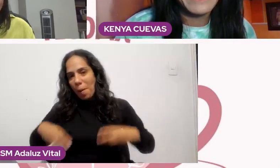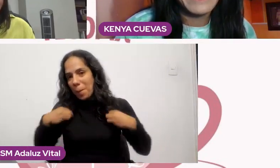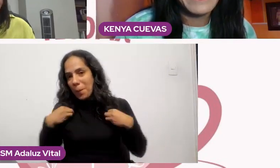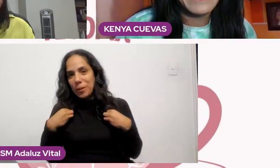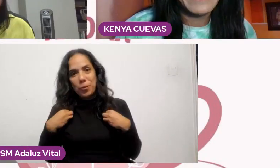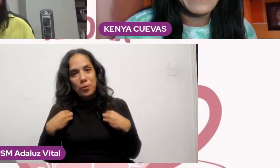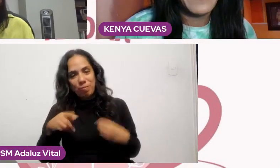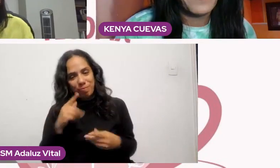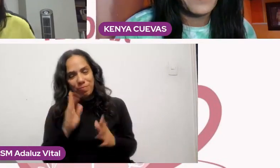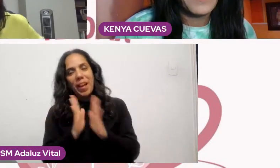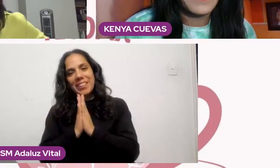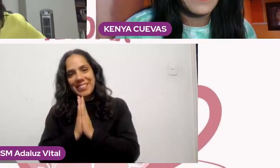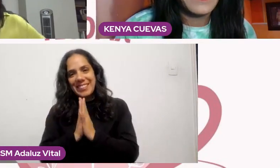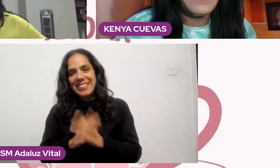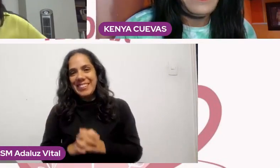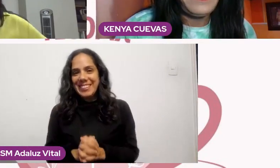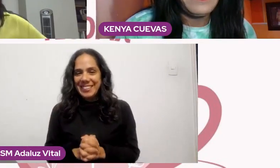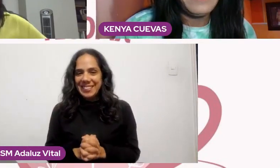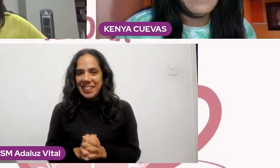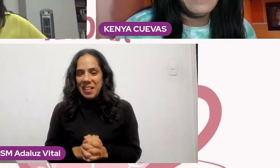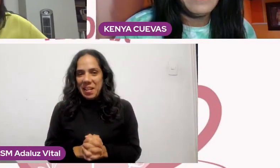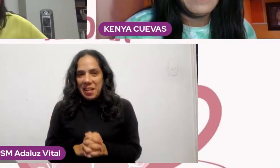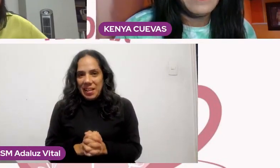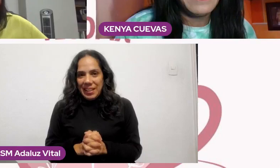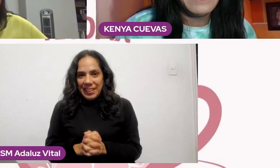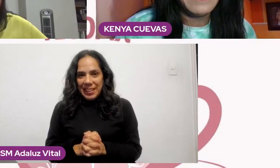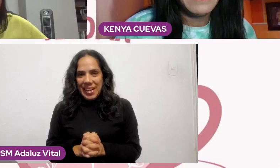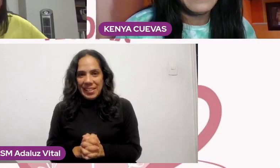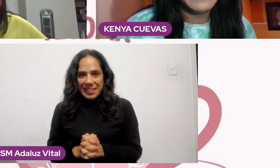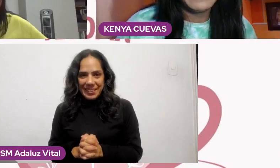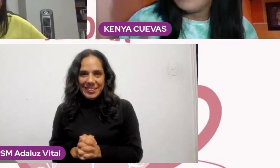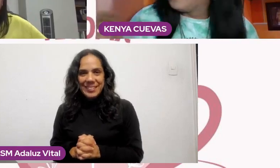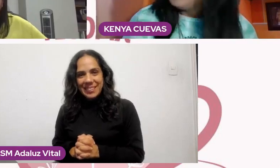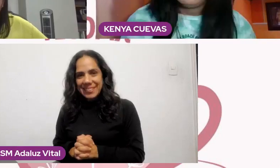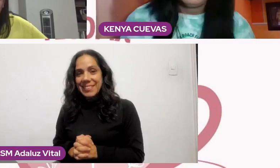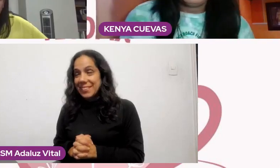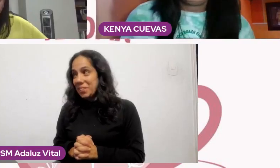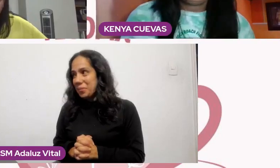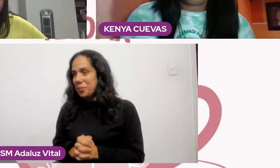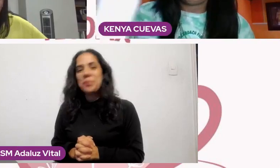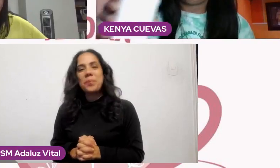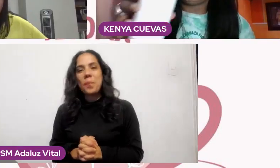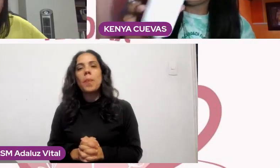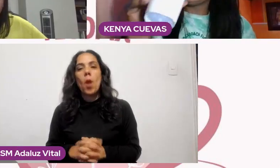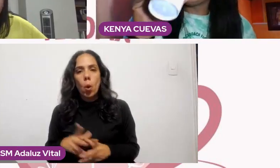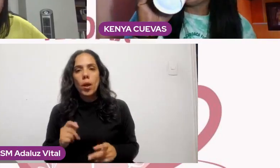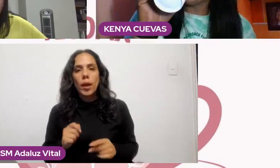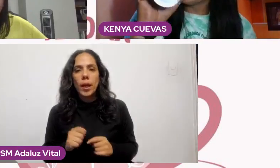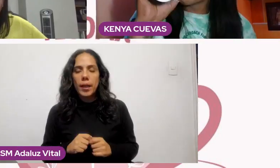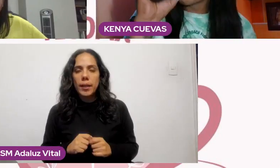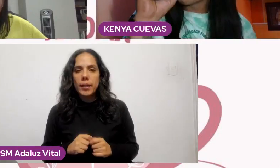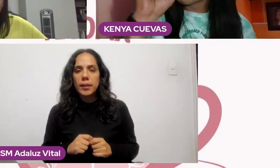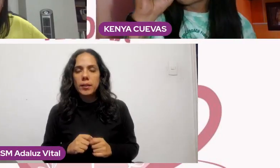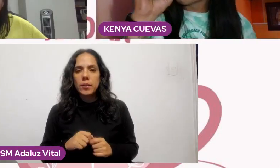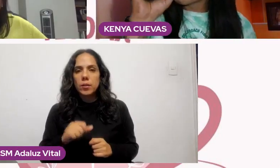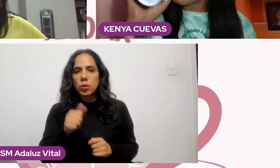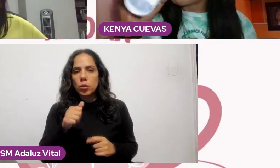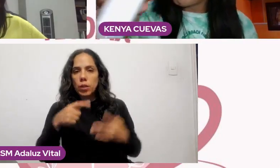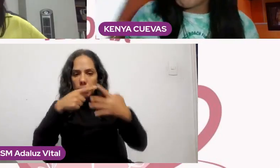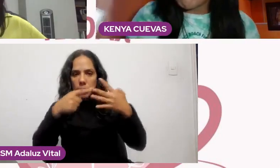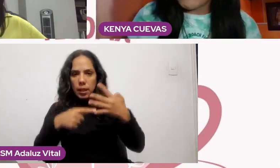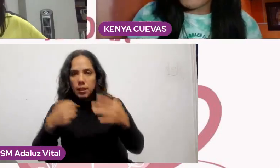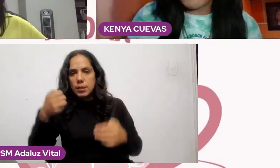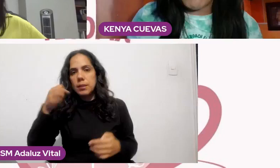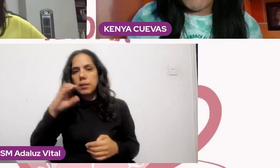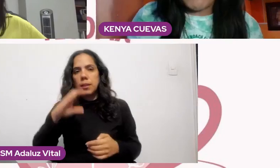Así es, Kenia. Y bueno, pues bueno, aquí dejamos y repito nuevamente la dirección para que